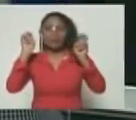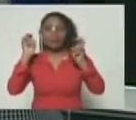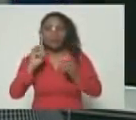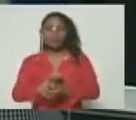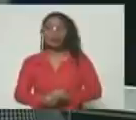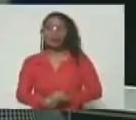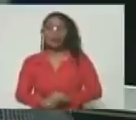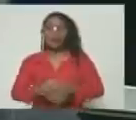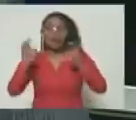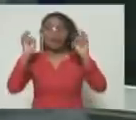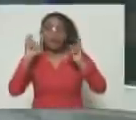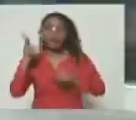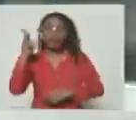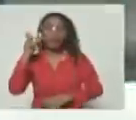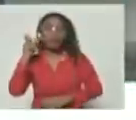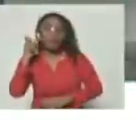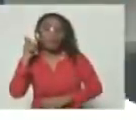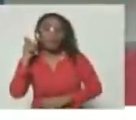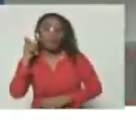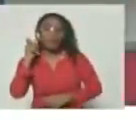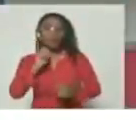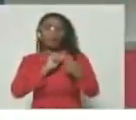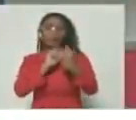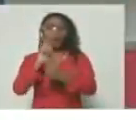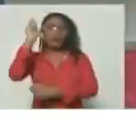El tema de la seguridad. Escuché el discurso del diputado,